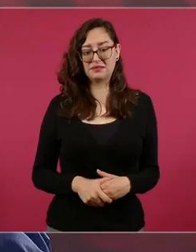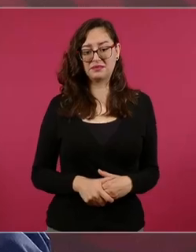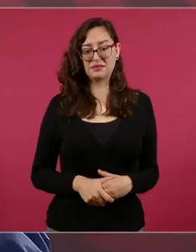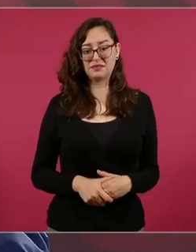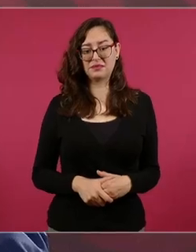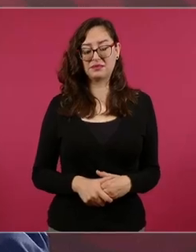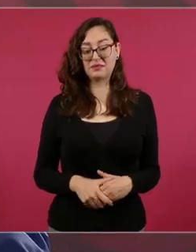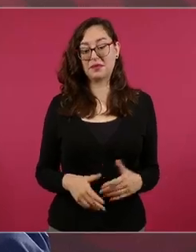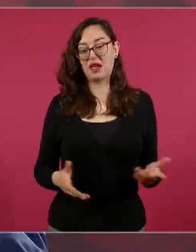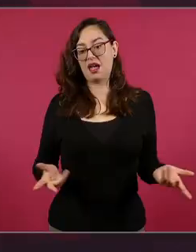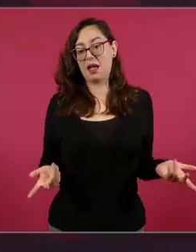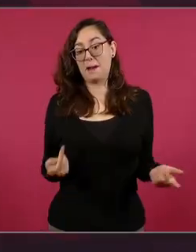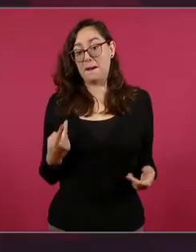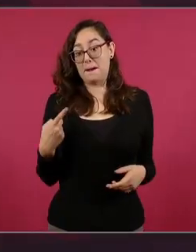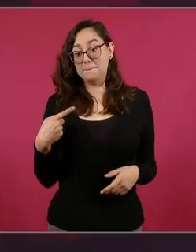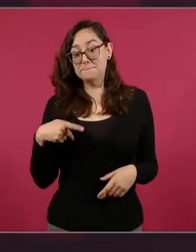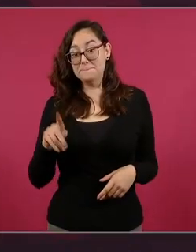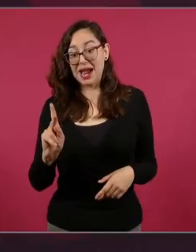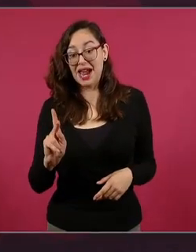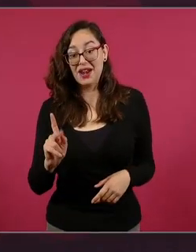en los medios,